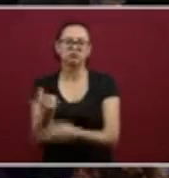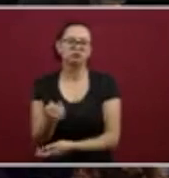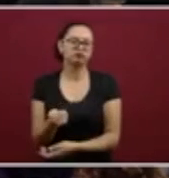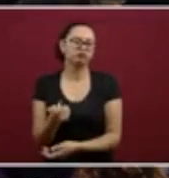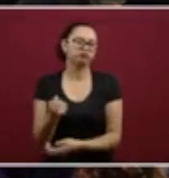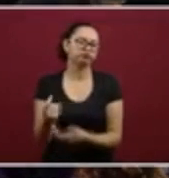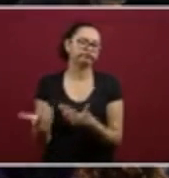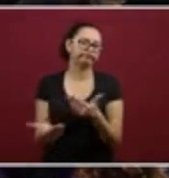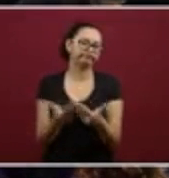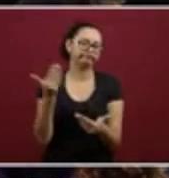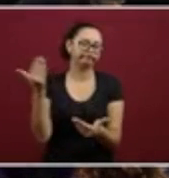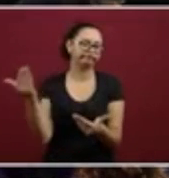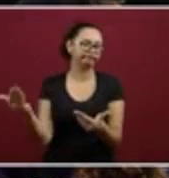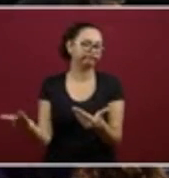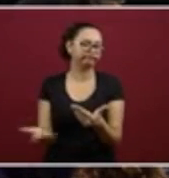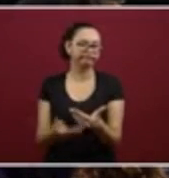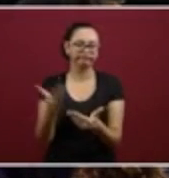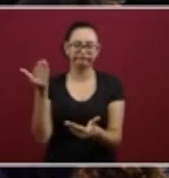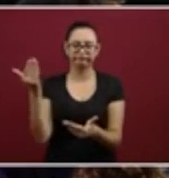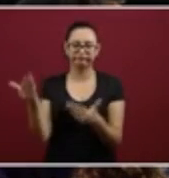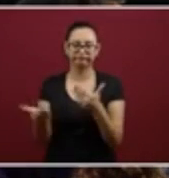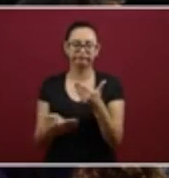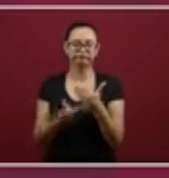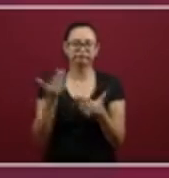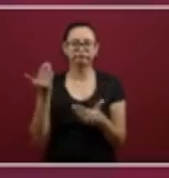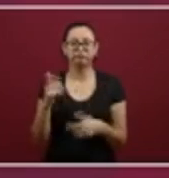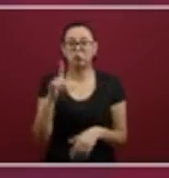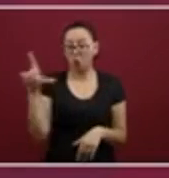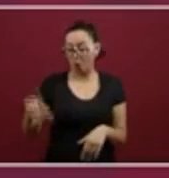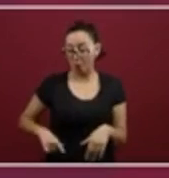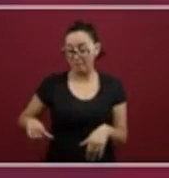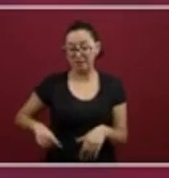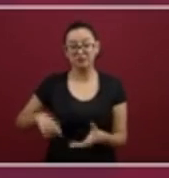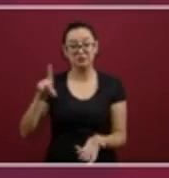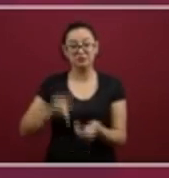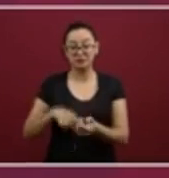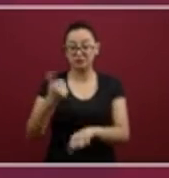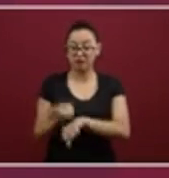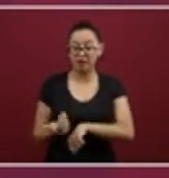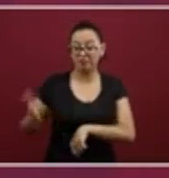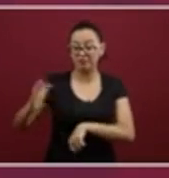con principios. Y en la administración pública lo mismo.